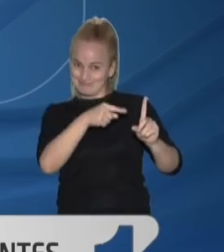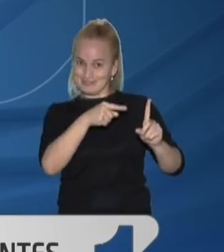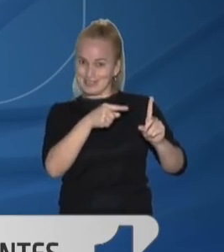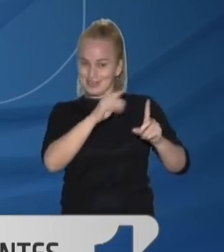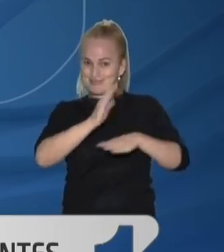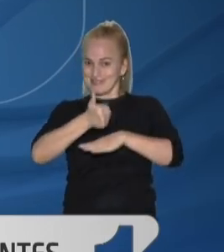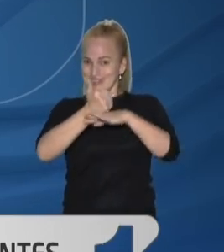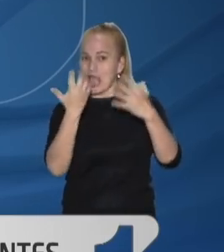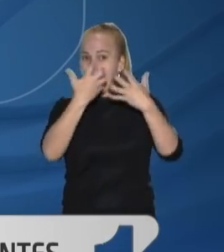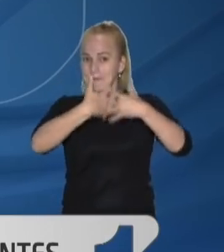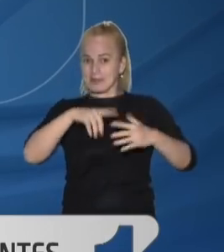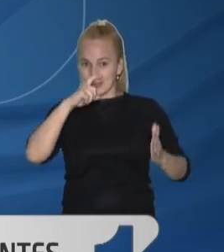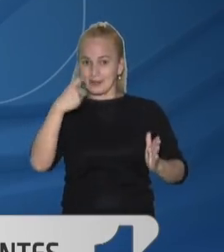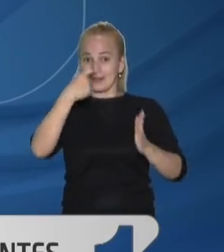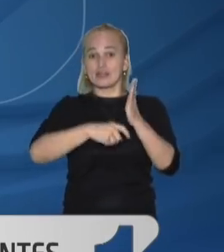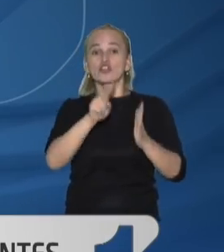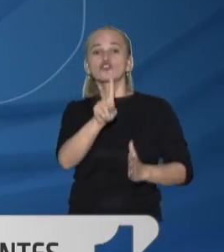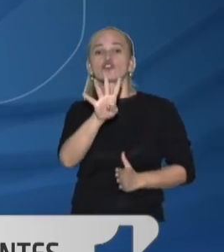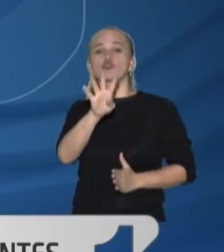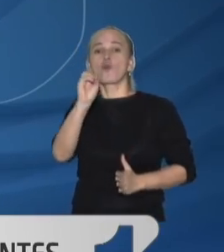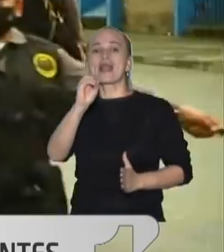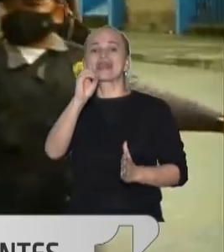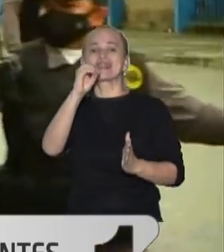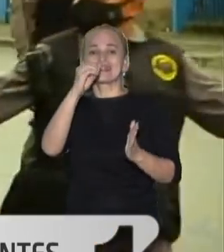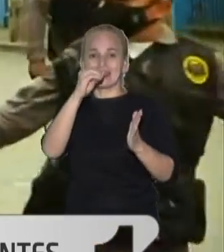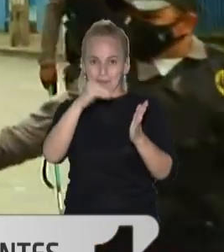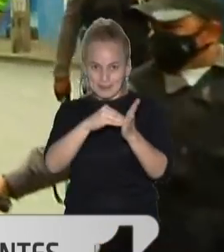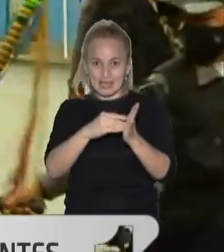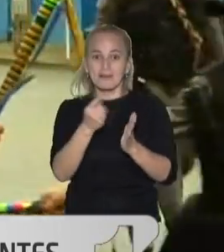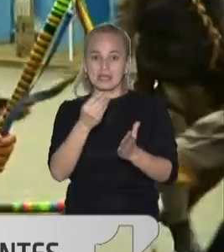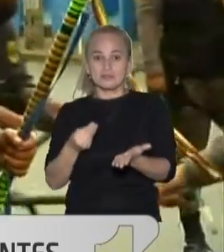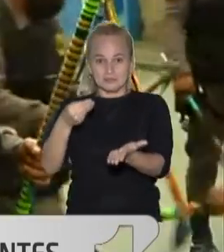empresario, pagó una multa de 240 mil pesos.